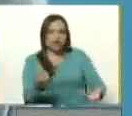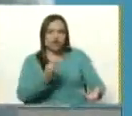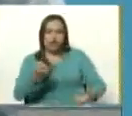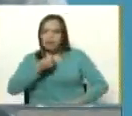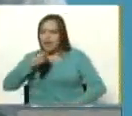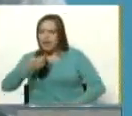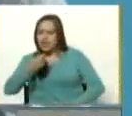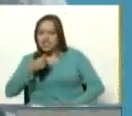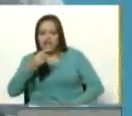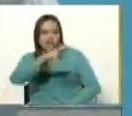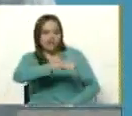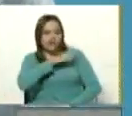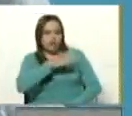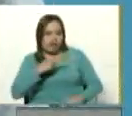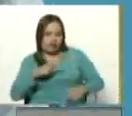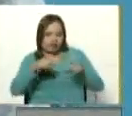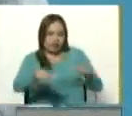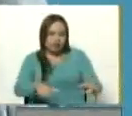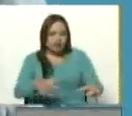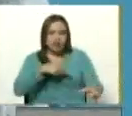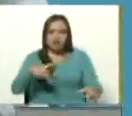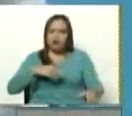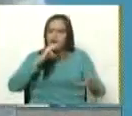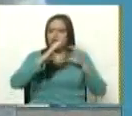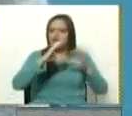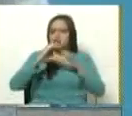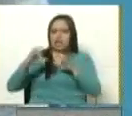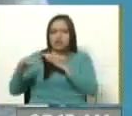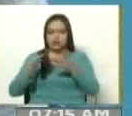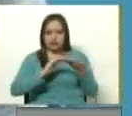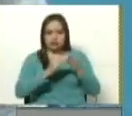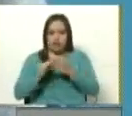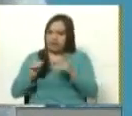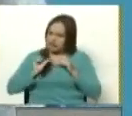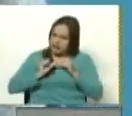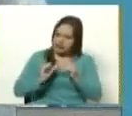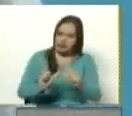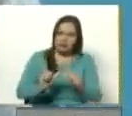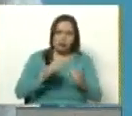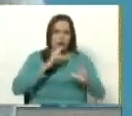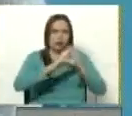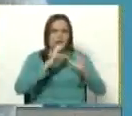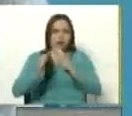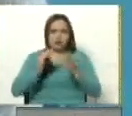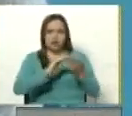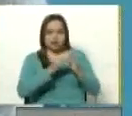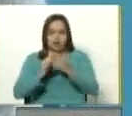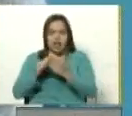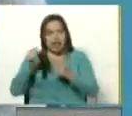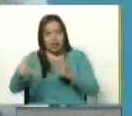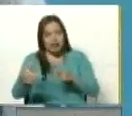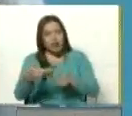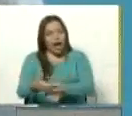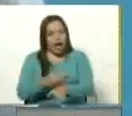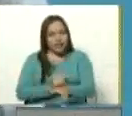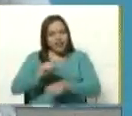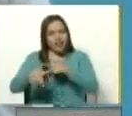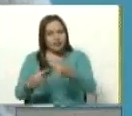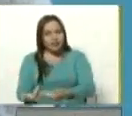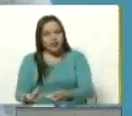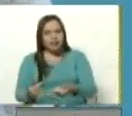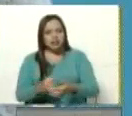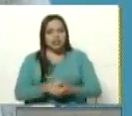periodistas. Y nosotros éramos comunicadores populares, pues seguimos siendo comunicadores populares. Eso creo que marcó un antes y un después, porque